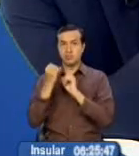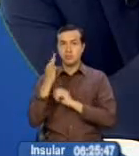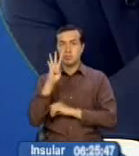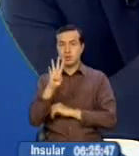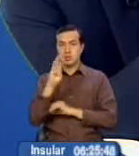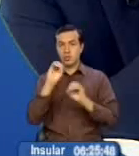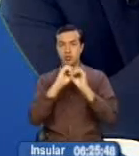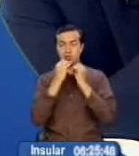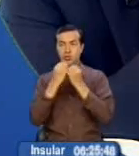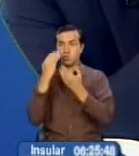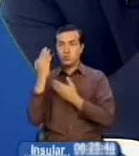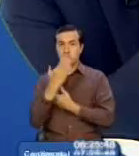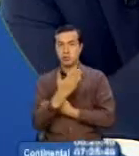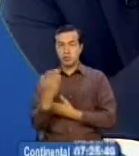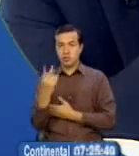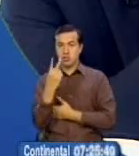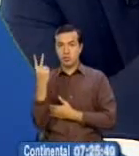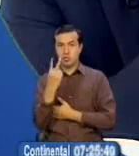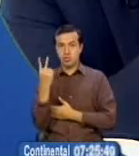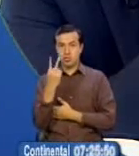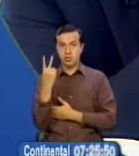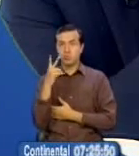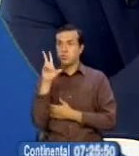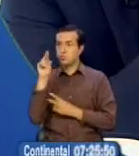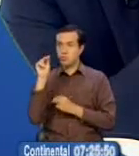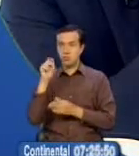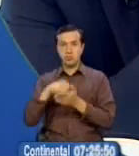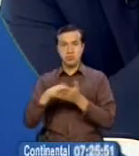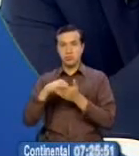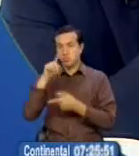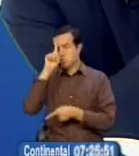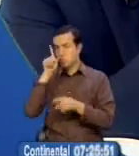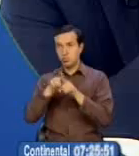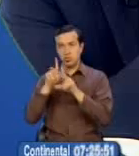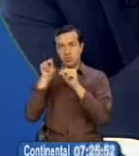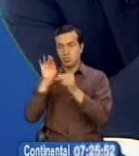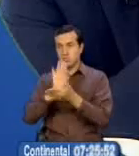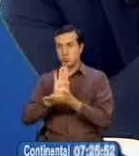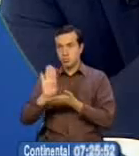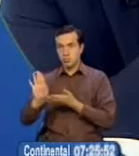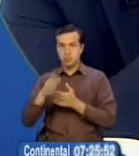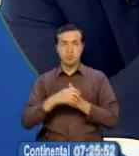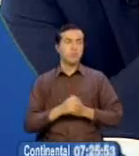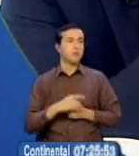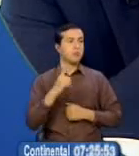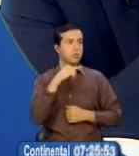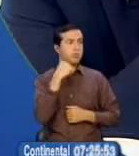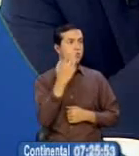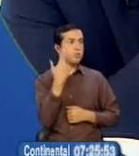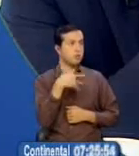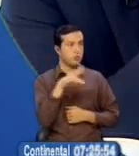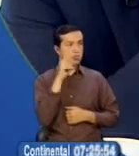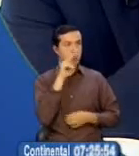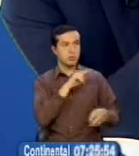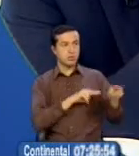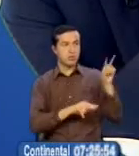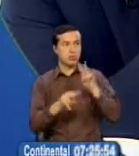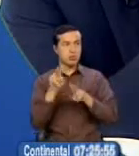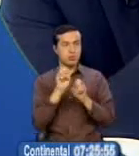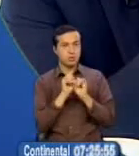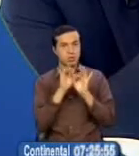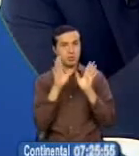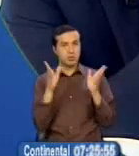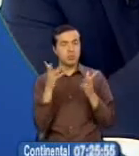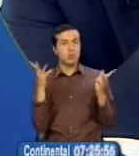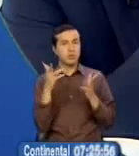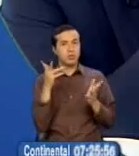4 movimientos, de los cuales 2 han negado la firma del acuerdo lamentablemente. Entonces, ya, nosotros ahí estamos haciendo una evaluación general de